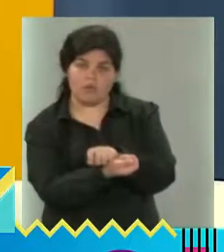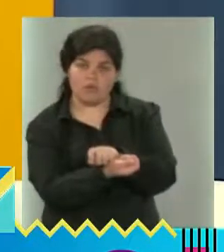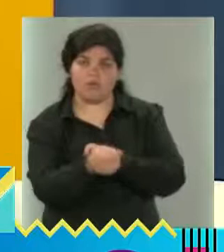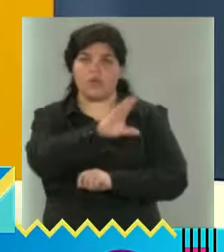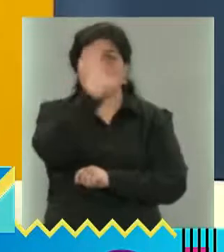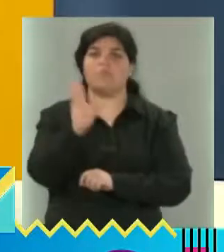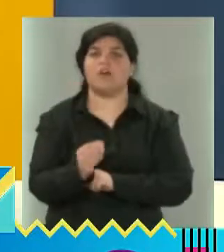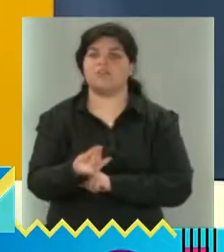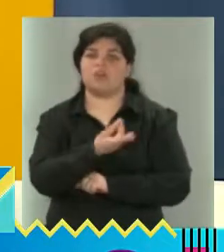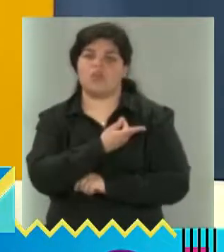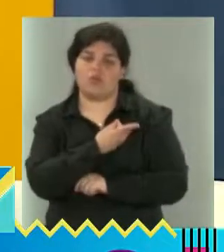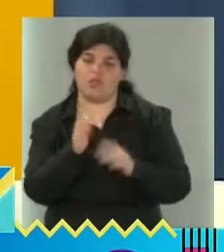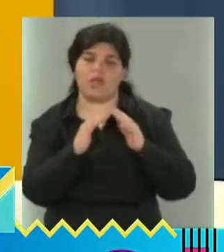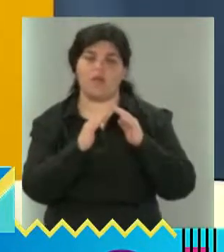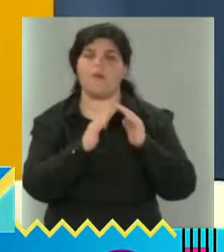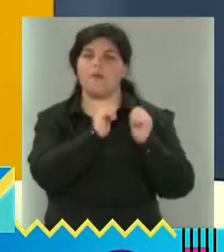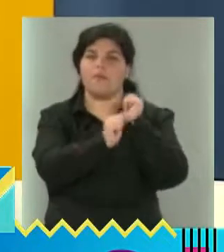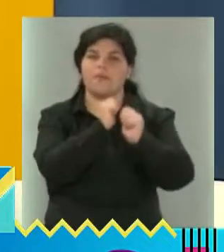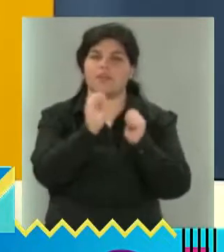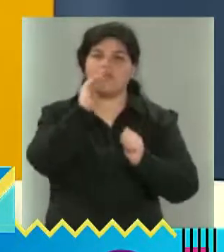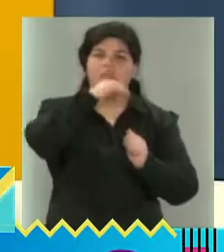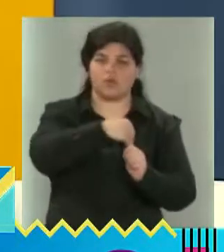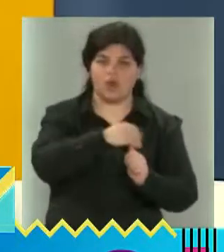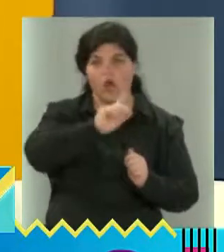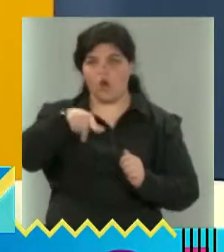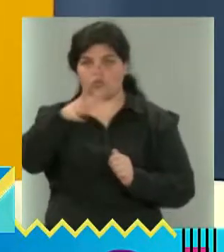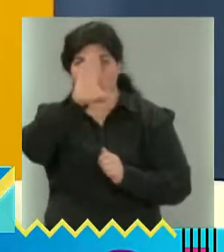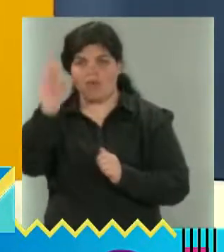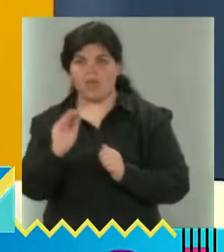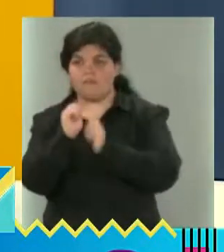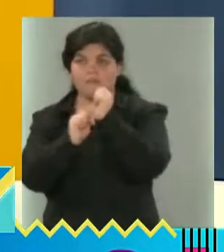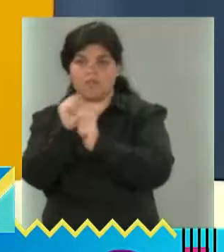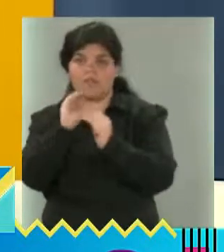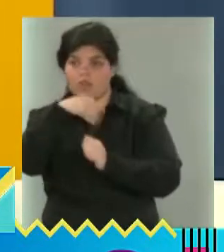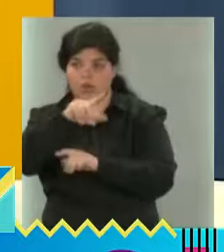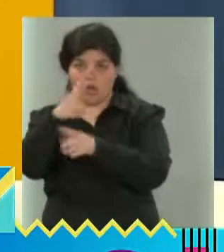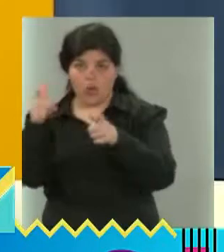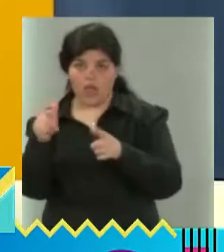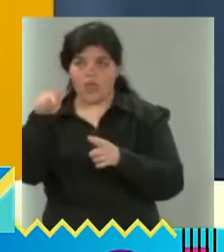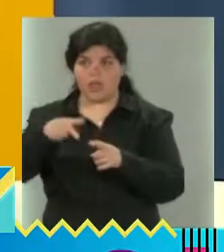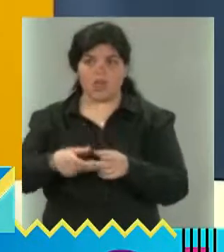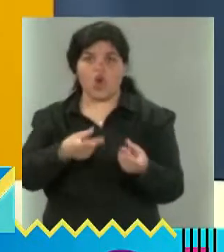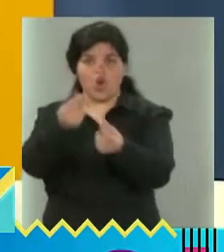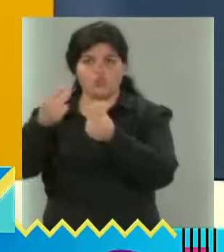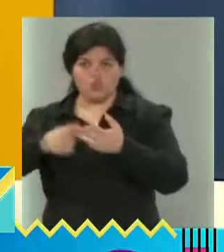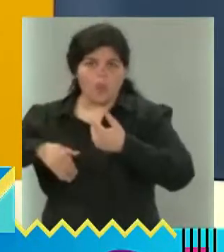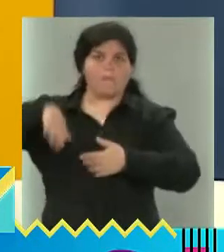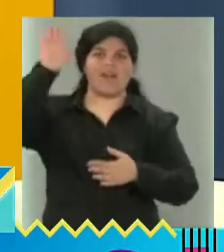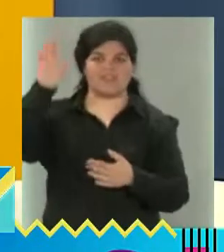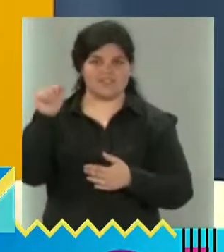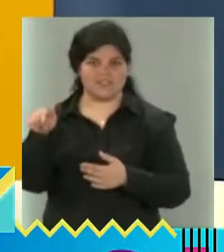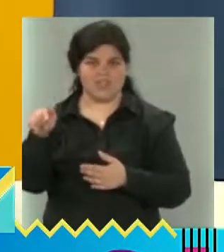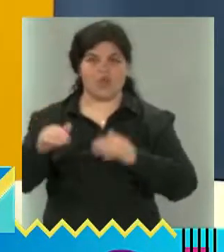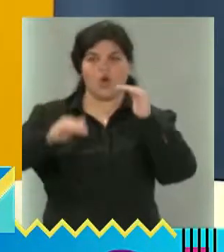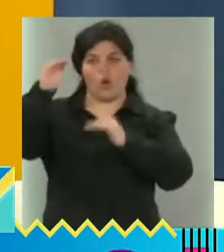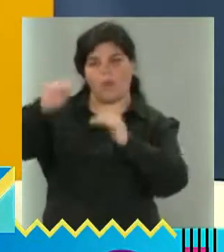países vitivinícolas, en los países normalmente no vitivinícolas, el consumo ha crecido fuertemente. O sea, es como se compensa. Claro.